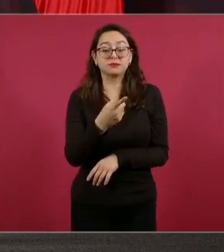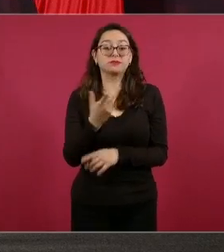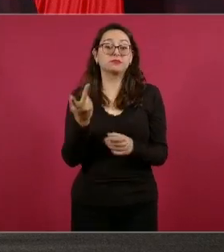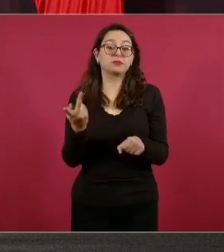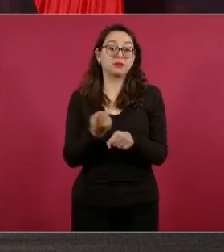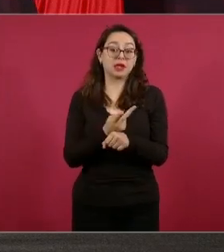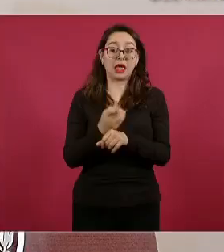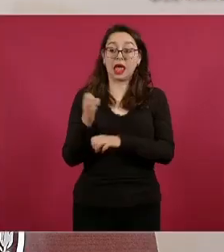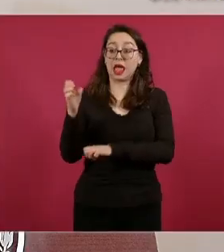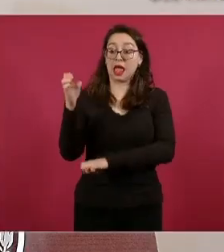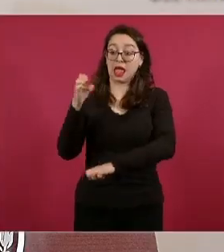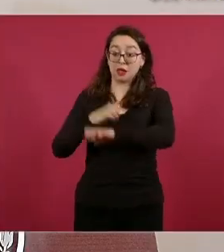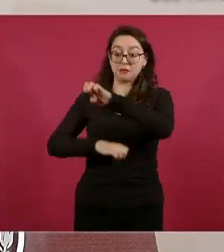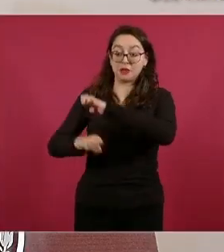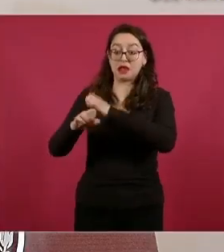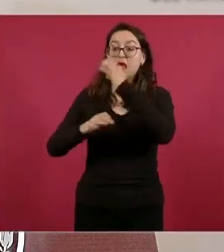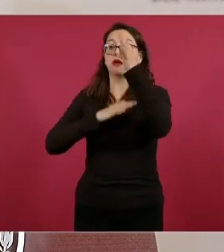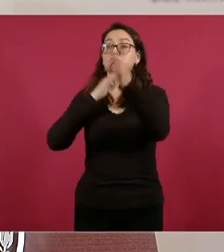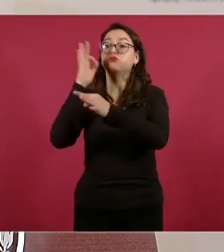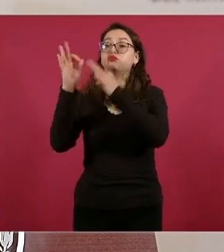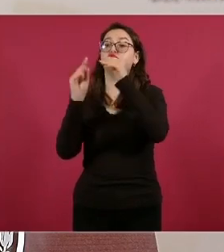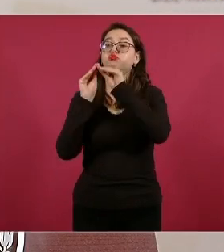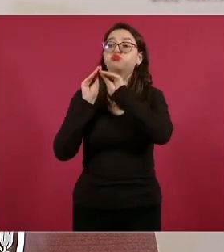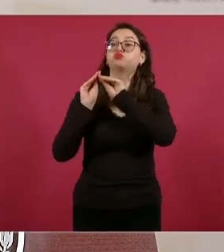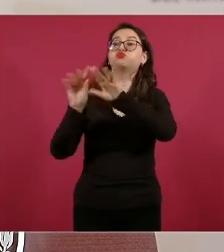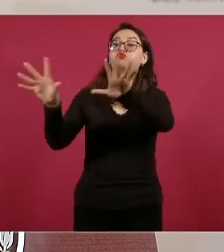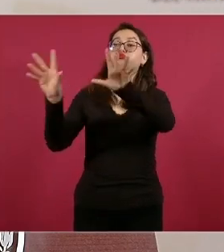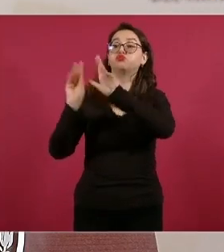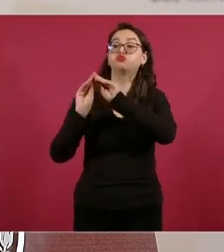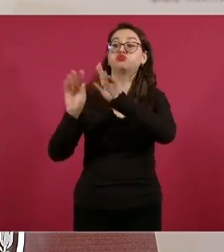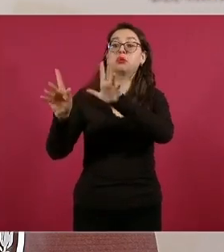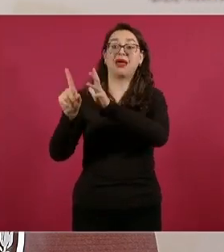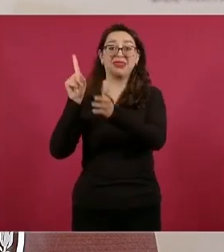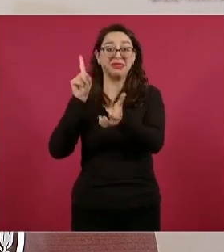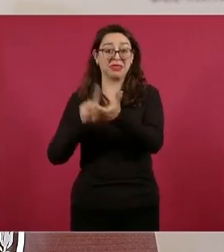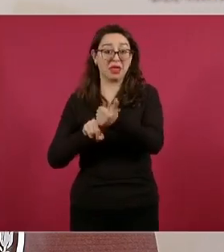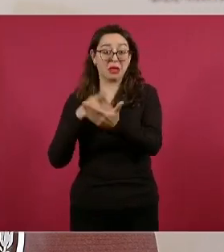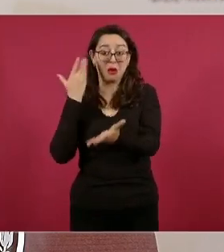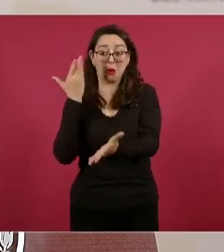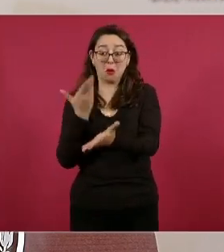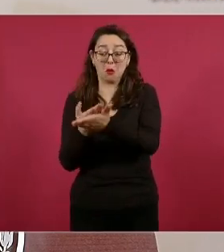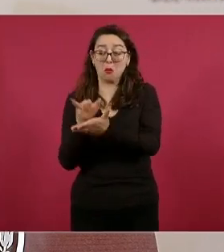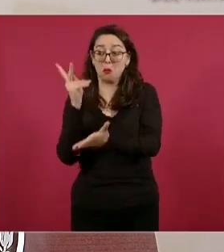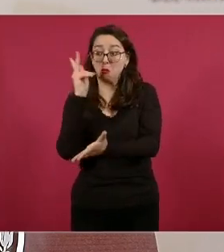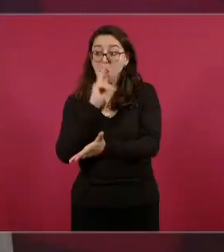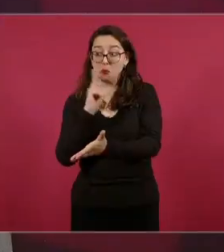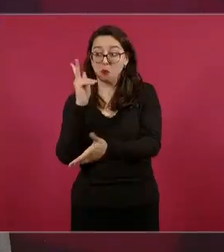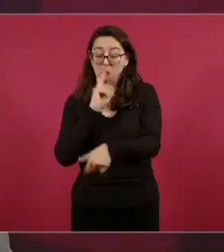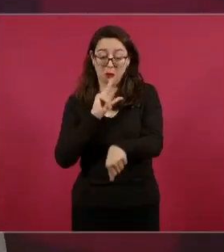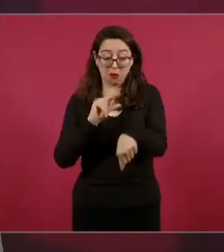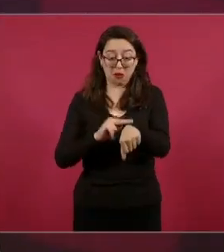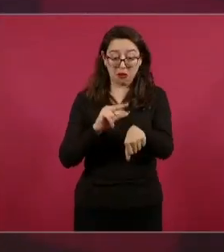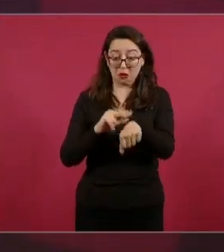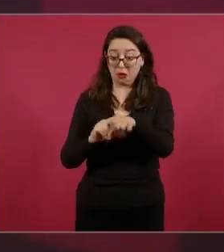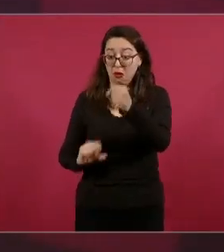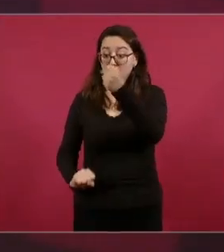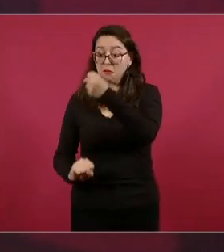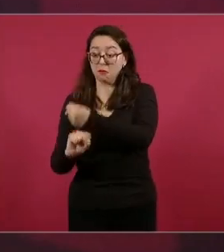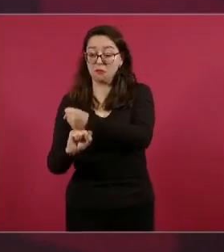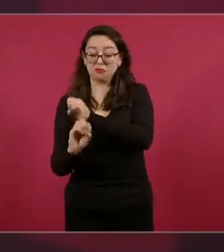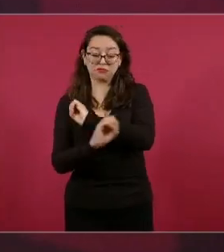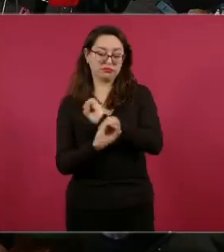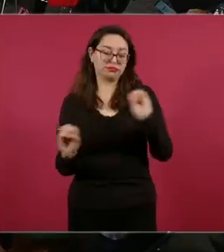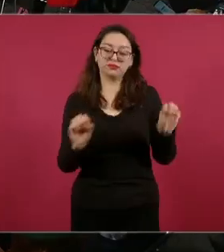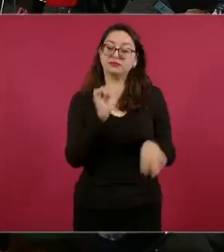industria posiciona mediáticamente un producto sin que tenga evidencia científica o técnica su utilidad. ¿Sería